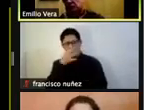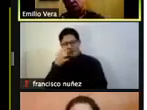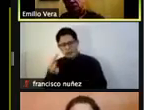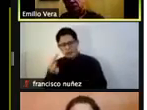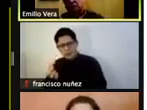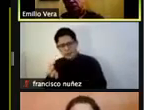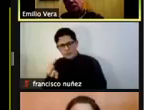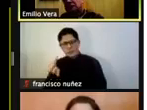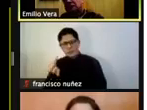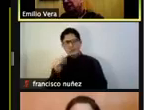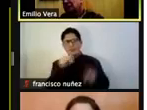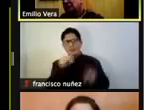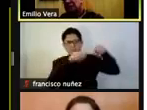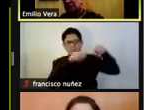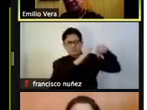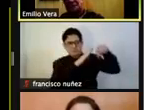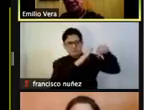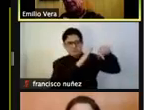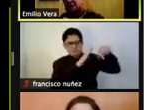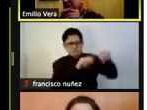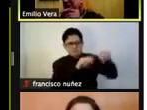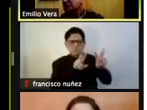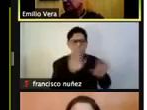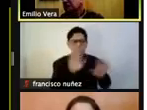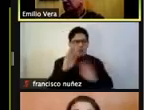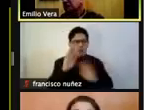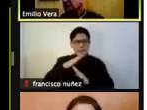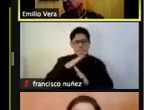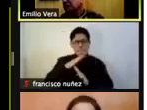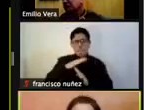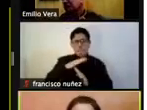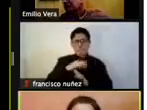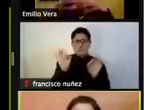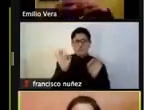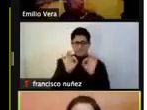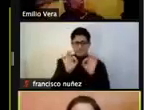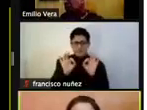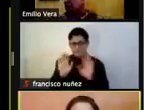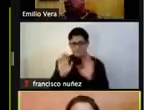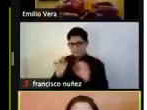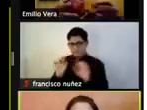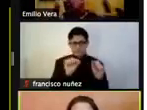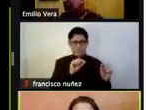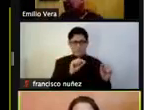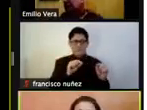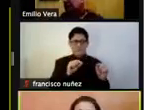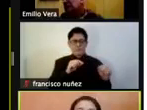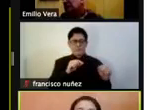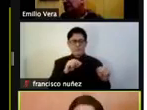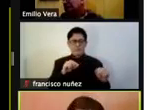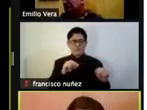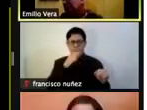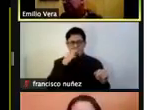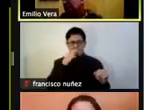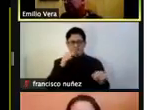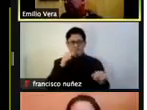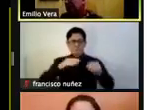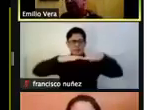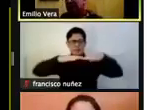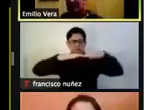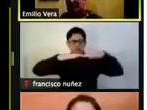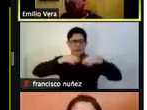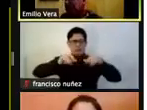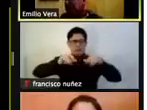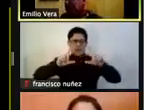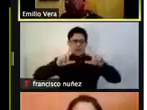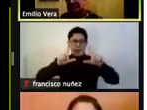si me da un tiempito para explicar Claro que sí. la estructura general, las cámaras magmáticas, las imágenes estas que se producen con este